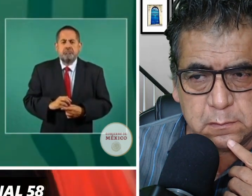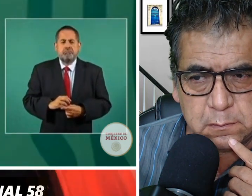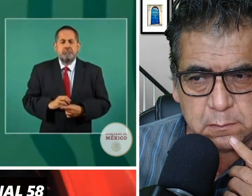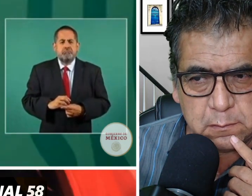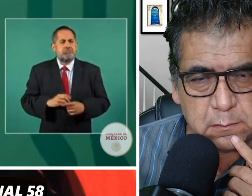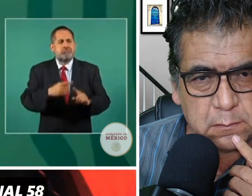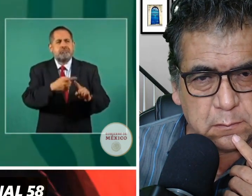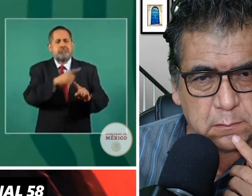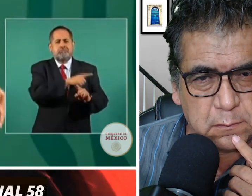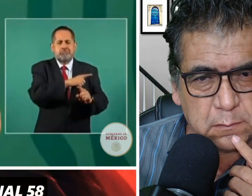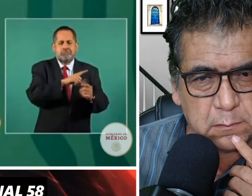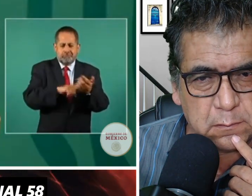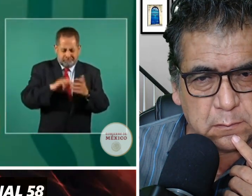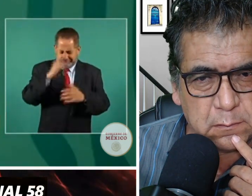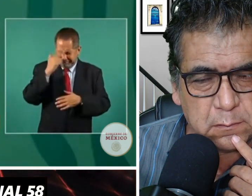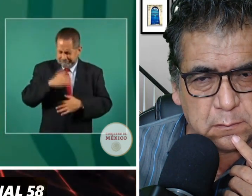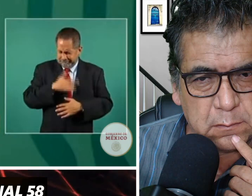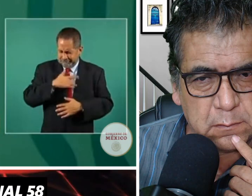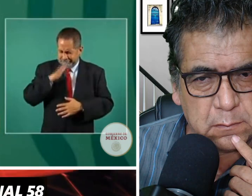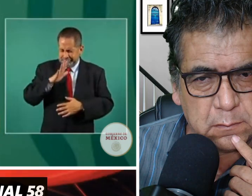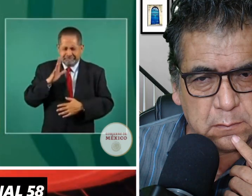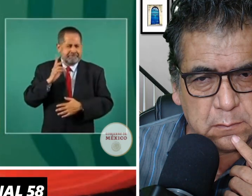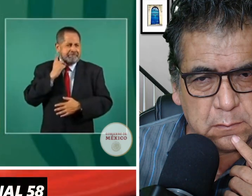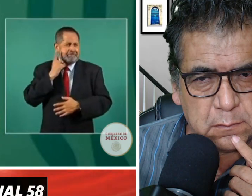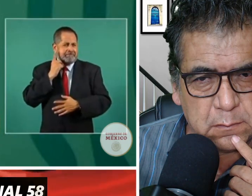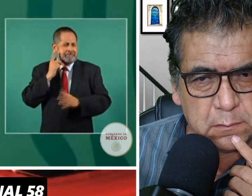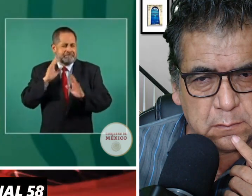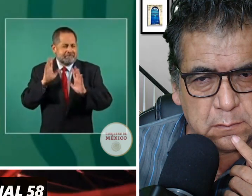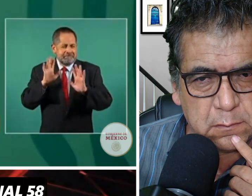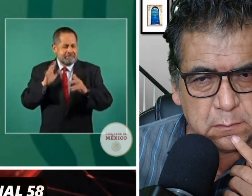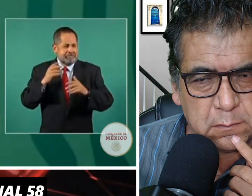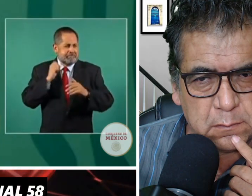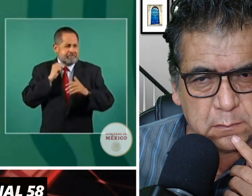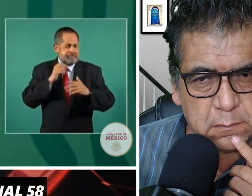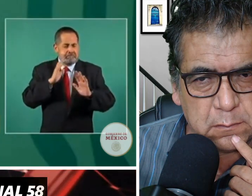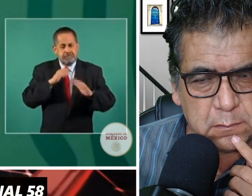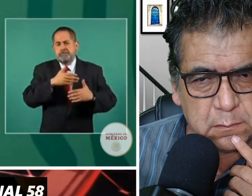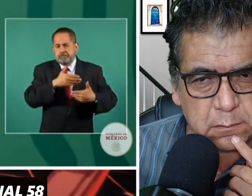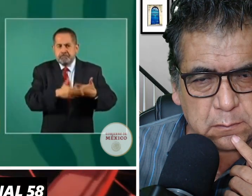Antes creo que había estado de legislador. Y va avanzando